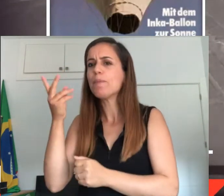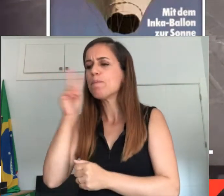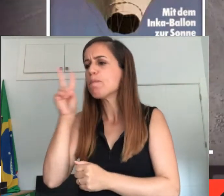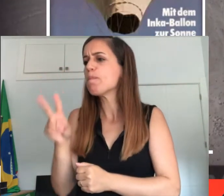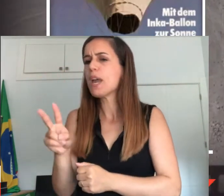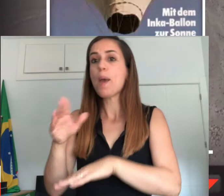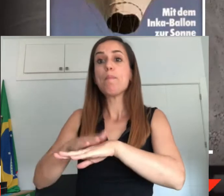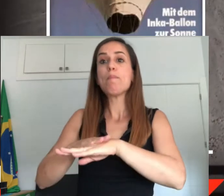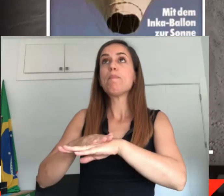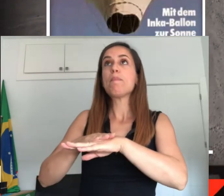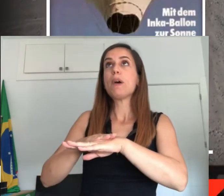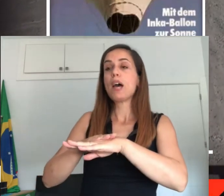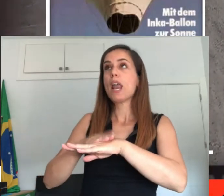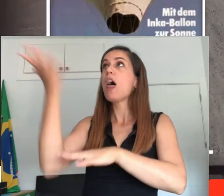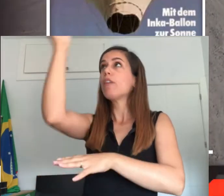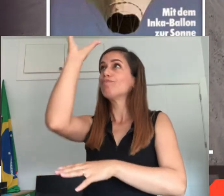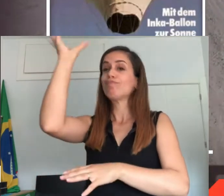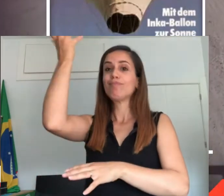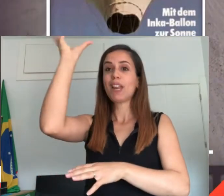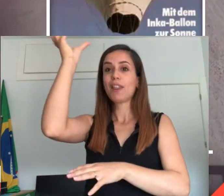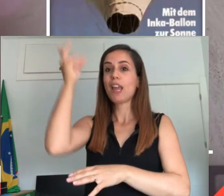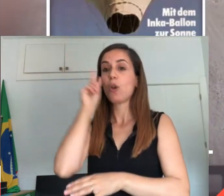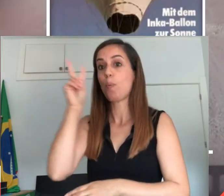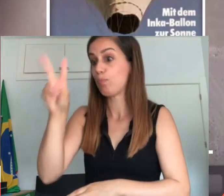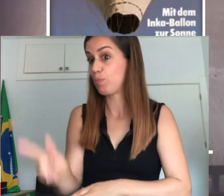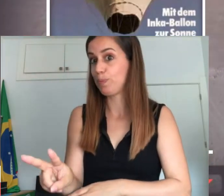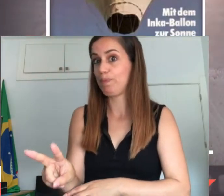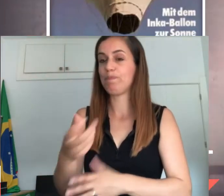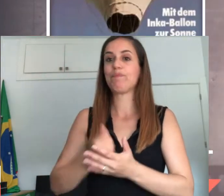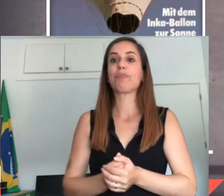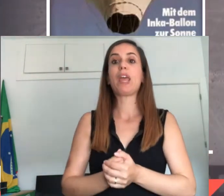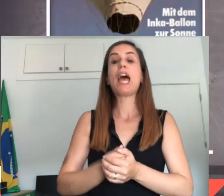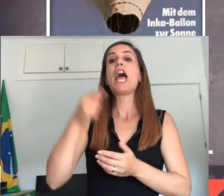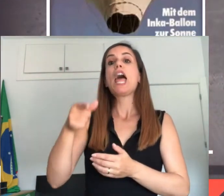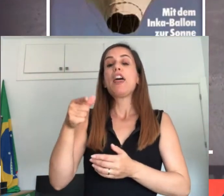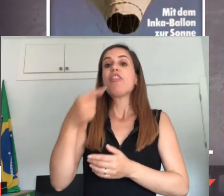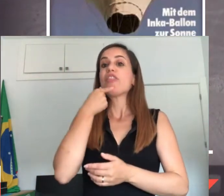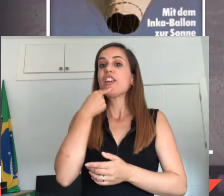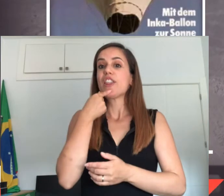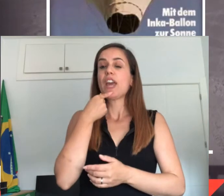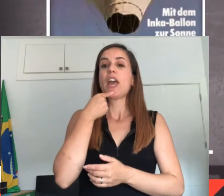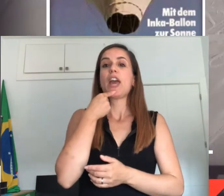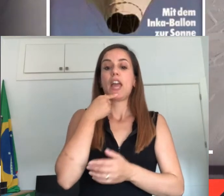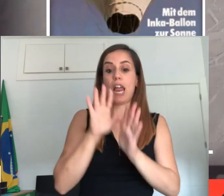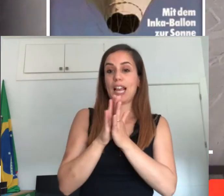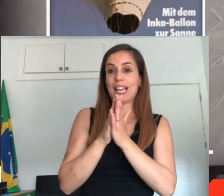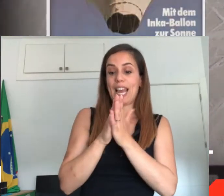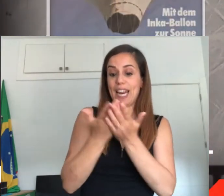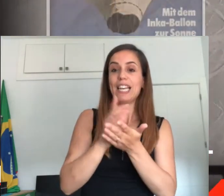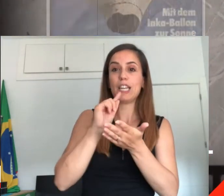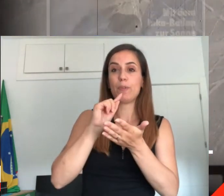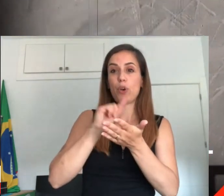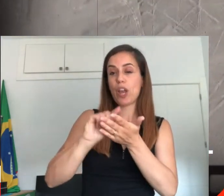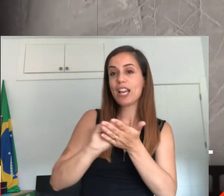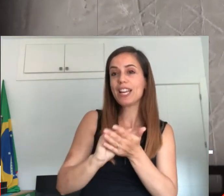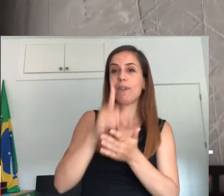observadas desde el aire, y lo justifica de tal manera que ese libro de 1977 de alguna manera sigue teniendo